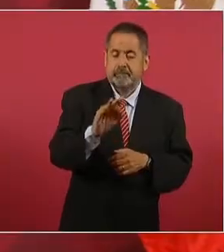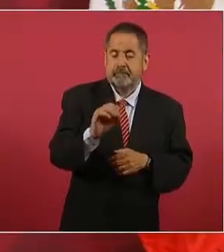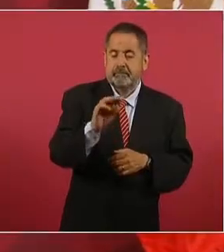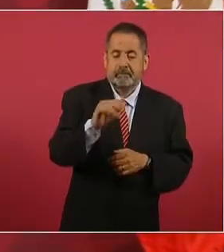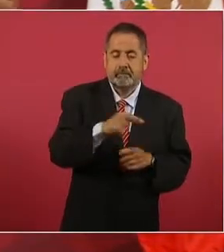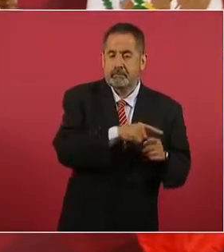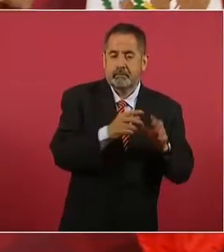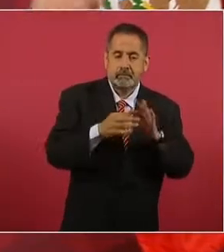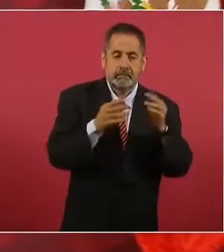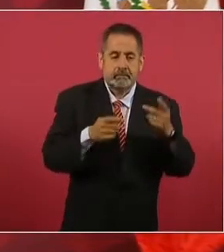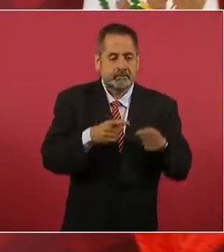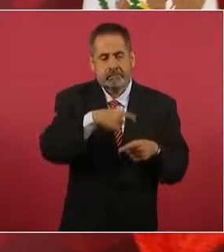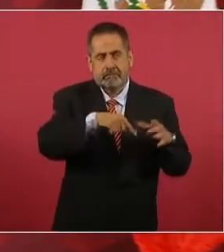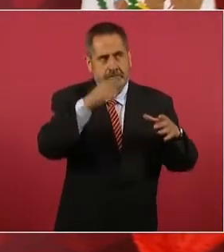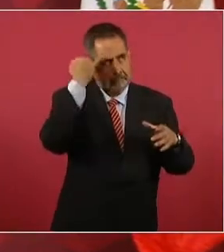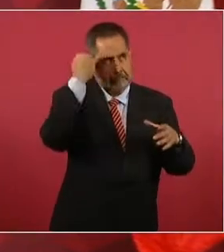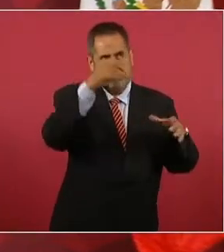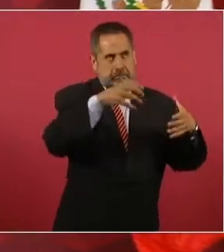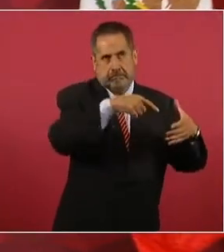de esta tecnocracia